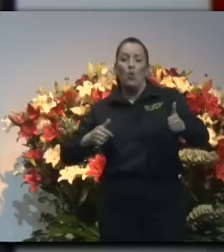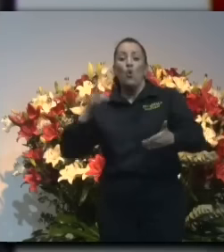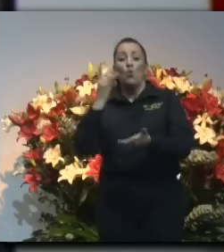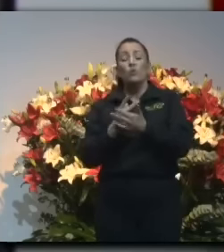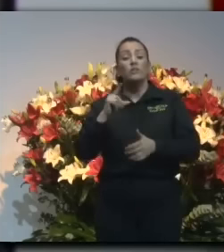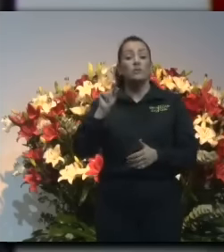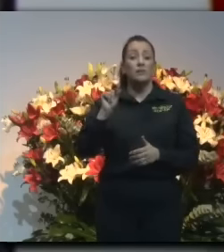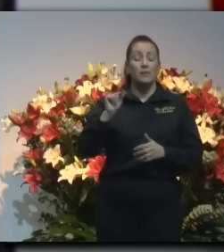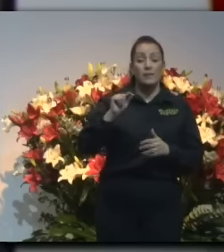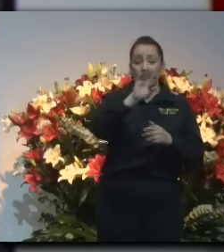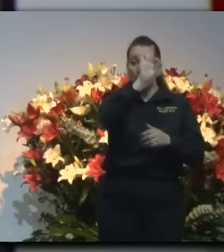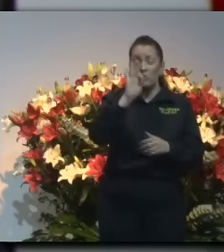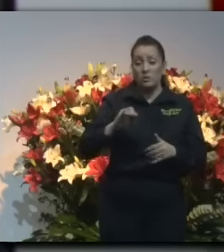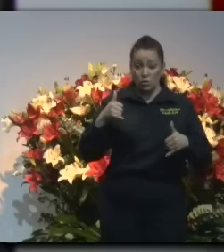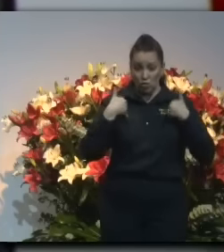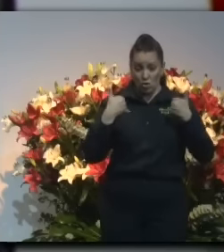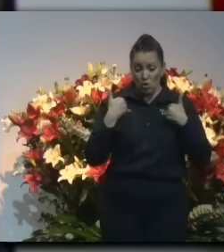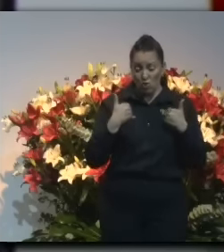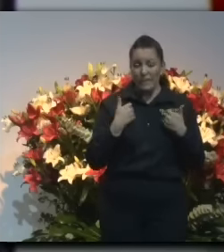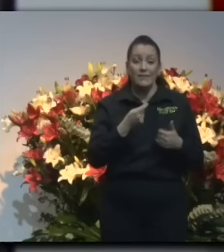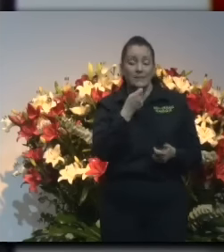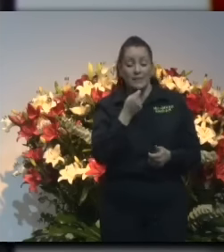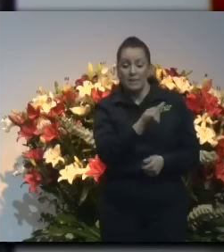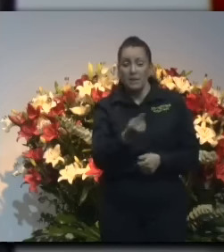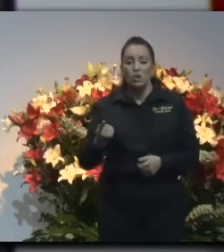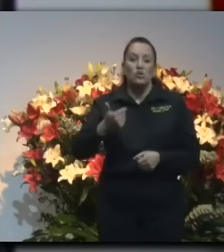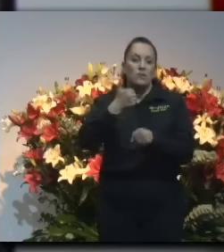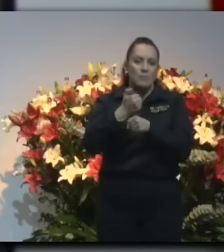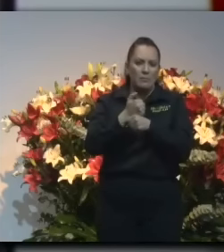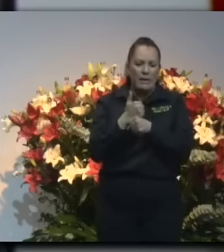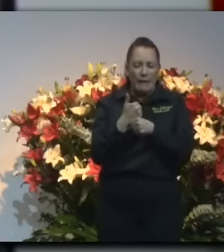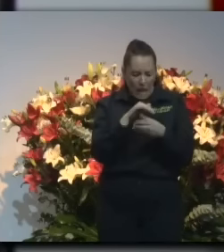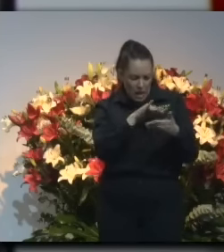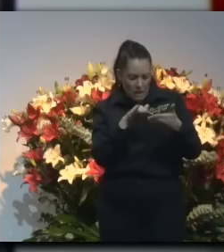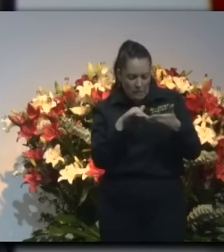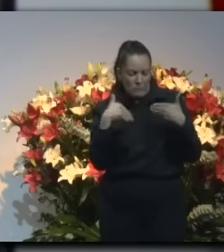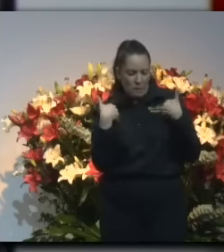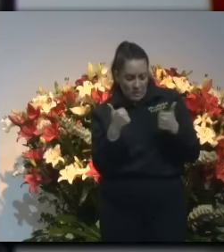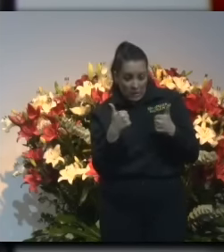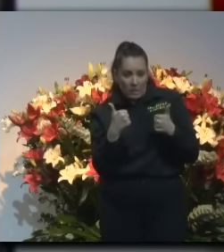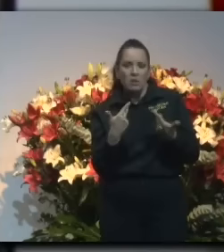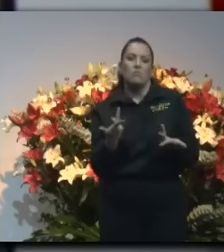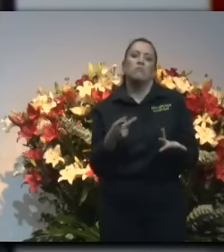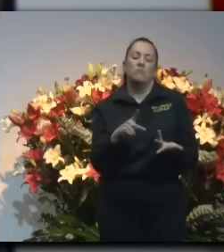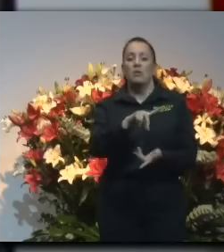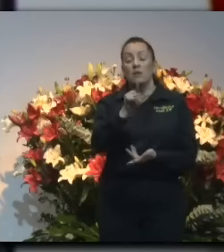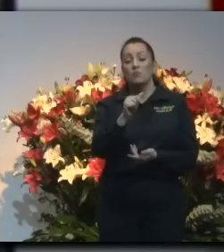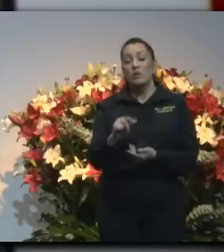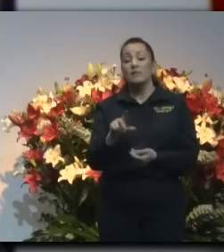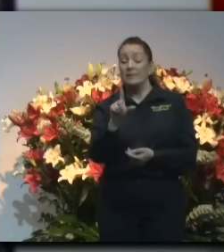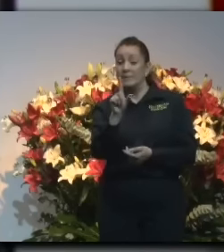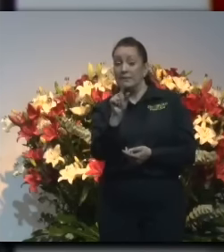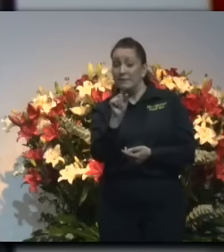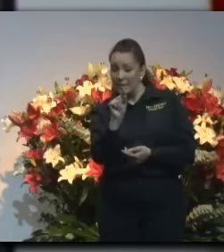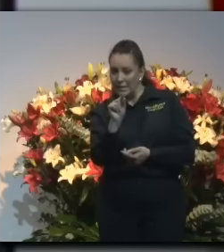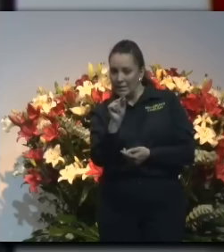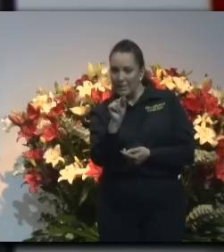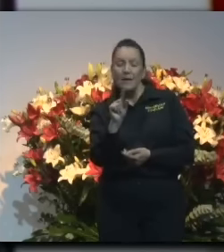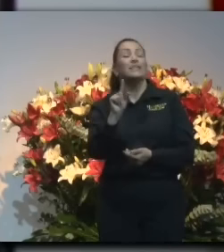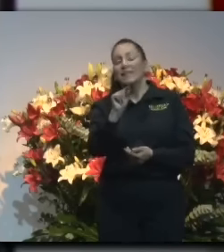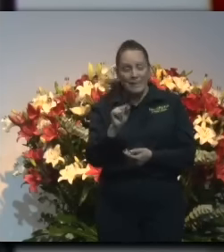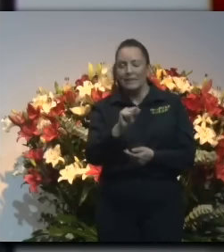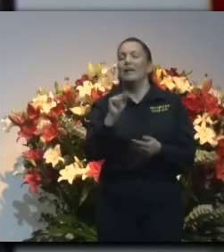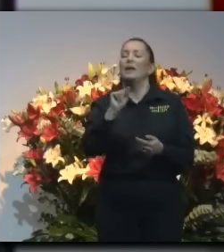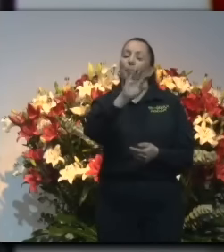70% de los jóvenes, de los niños en primaria, entienden lo que leen. El 80%, el 70% no entiende lo que